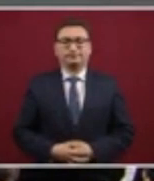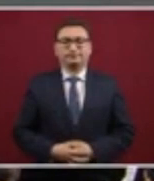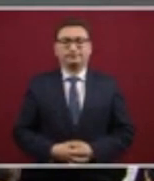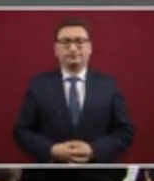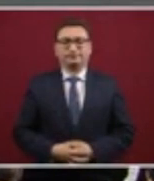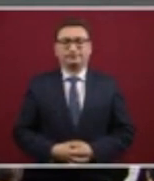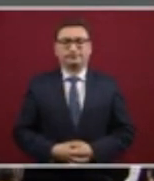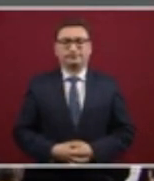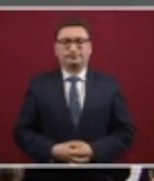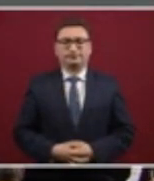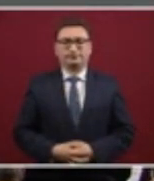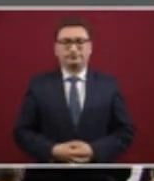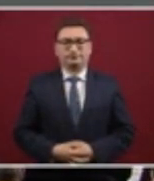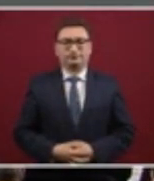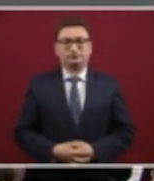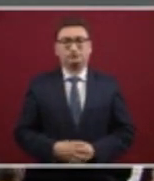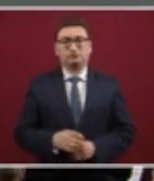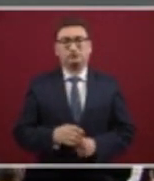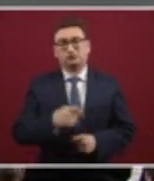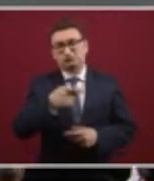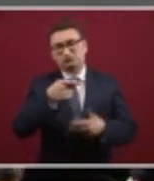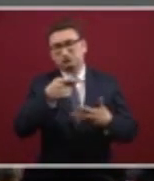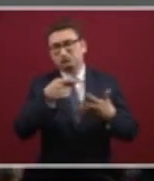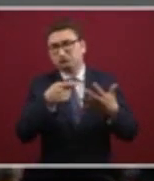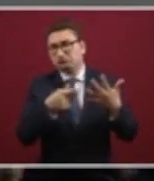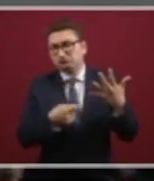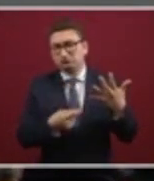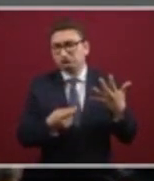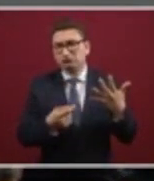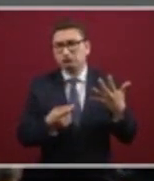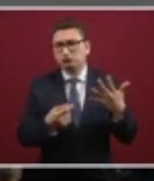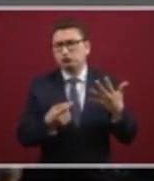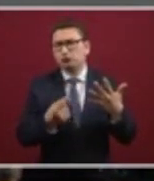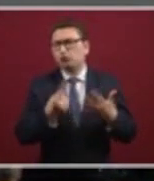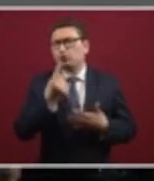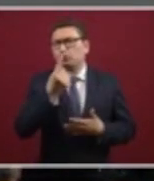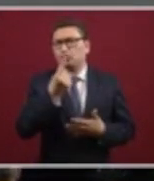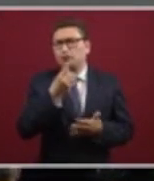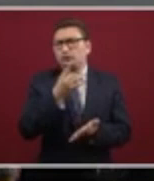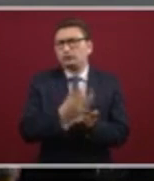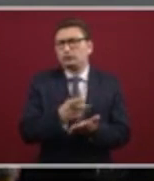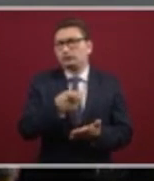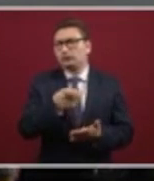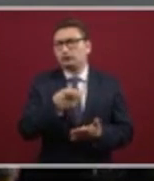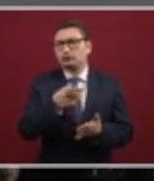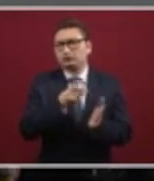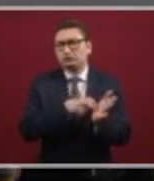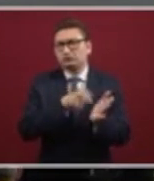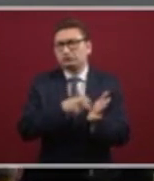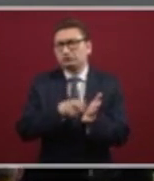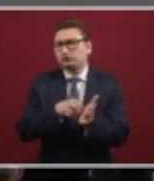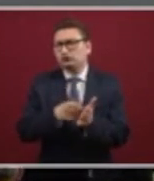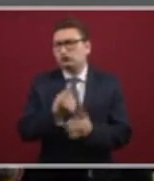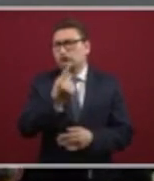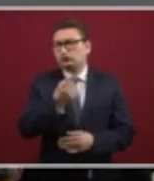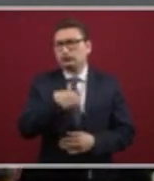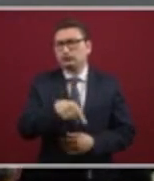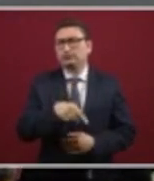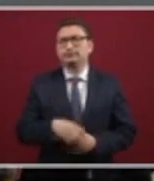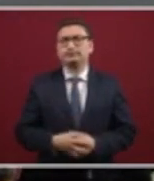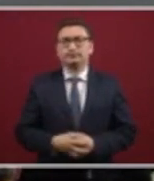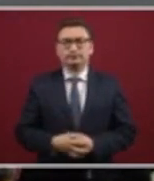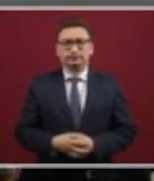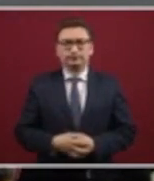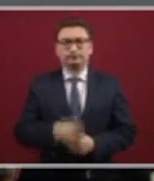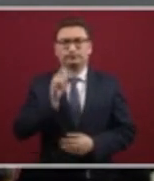Y en ningún caso, solo en una reforma, en el caso